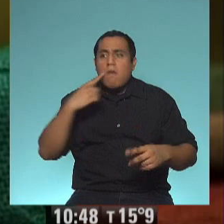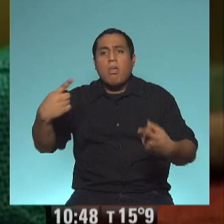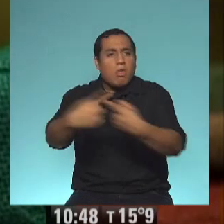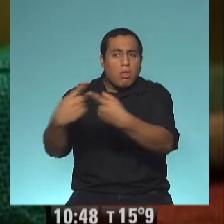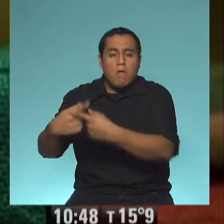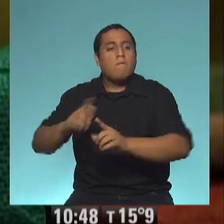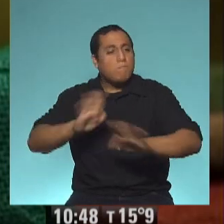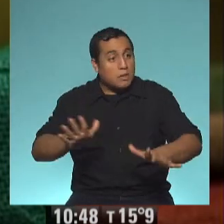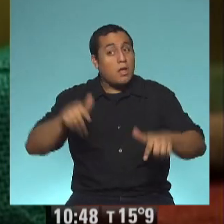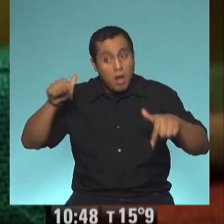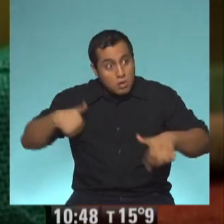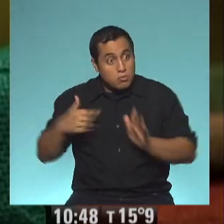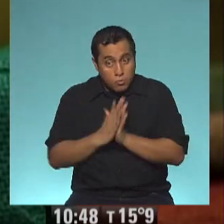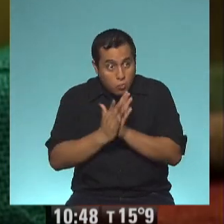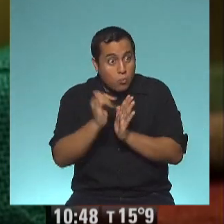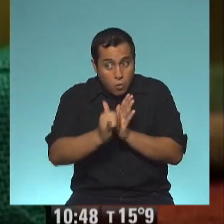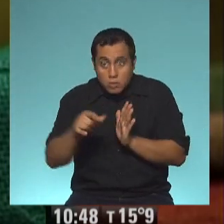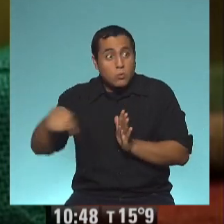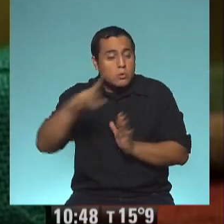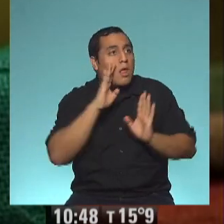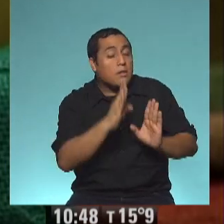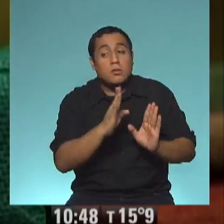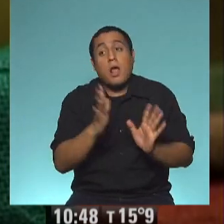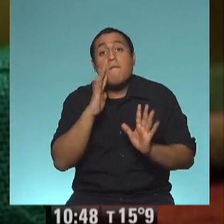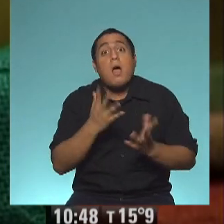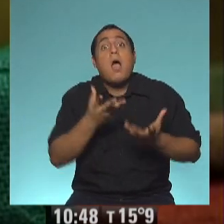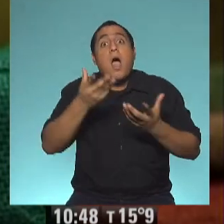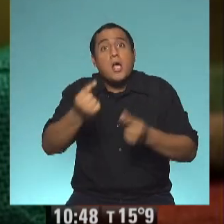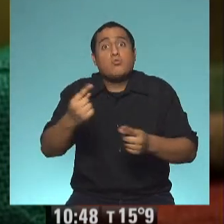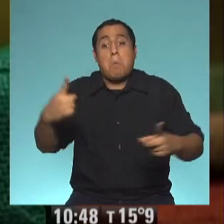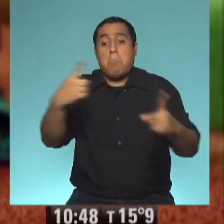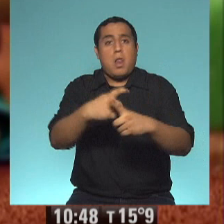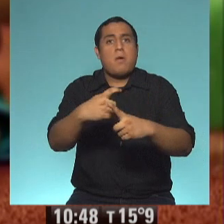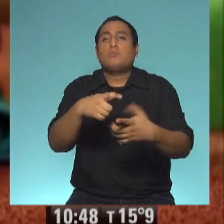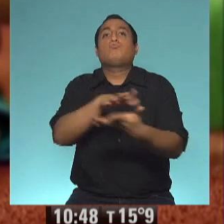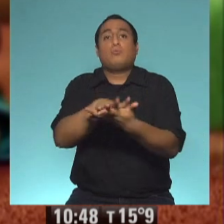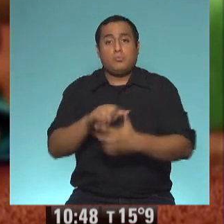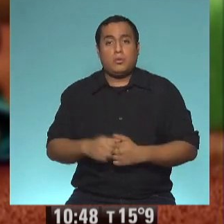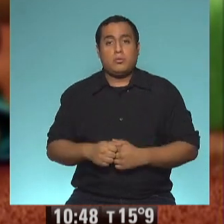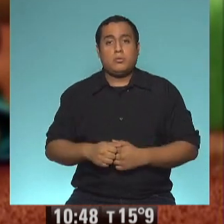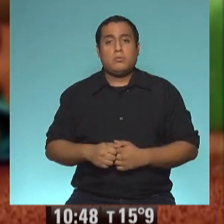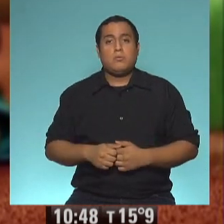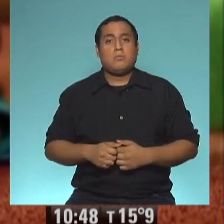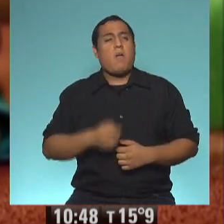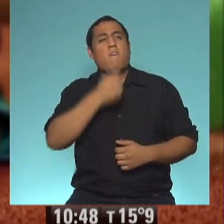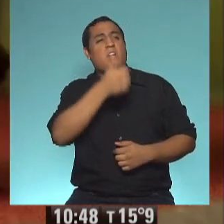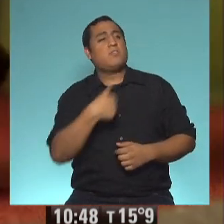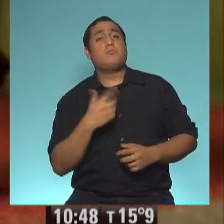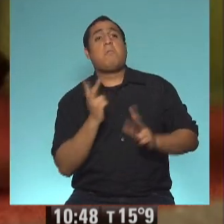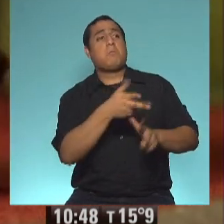pelearse y escucha en este cuento quizás les pueda ayudar a resolver este problema hay más fácil taparle la boca